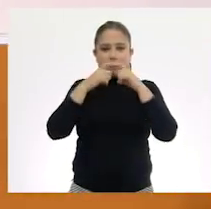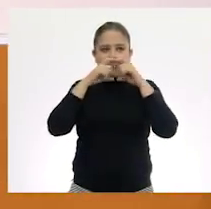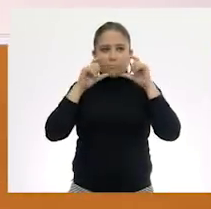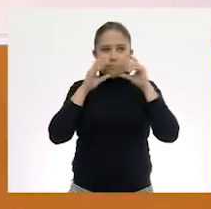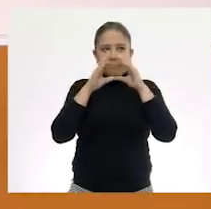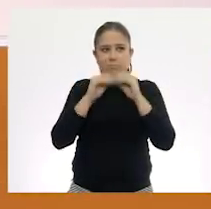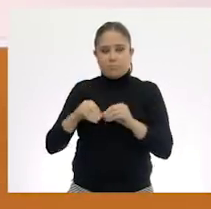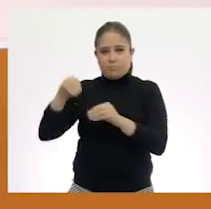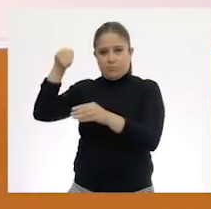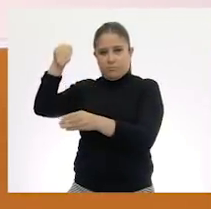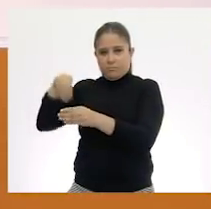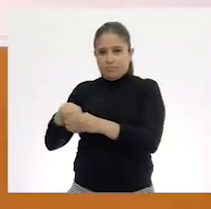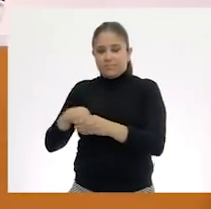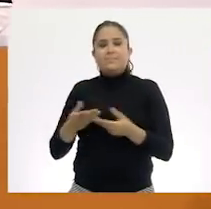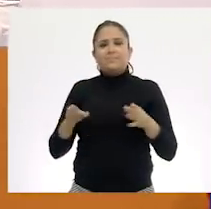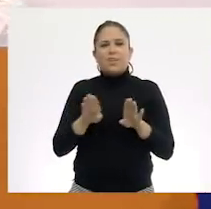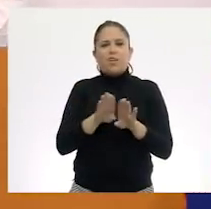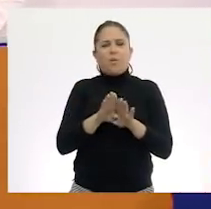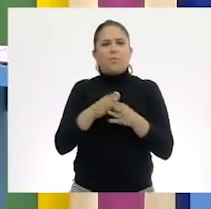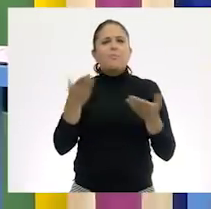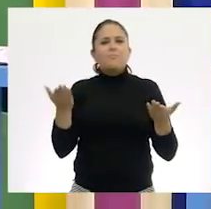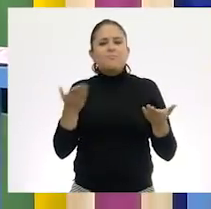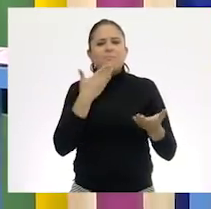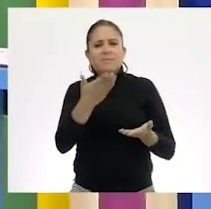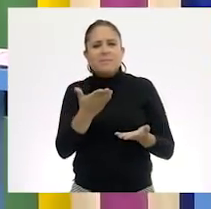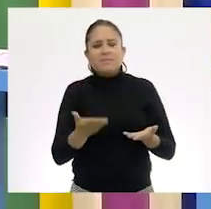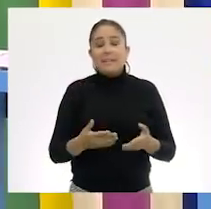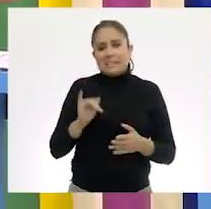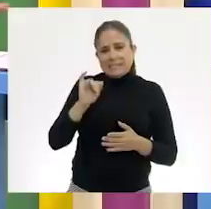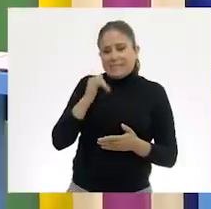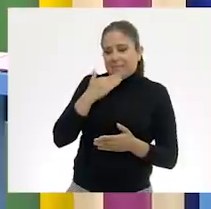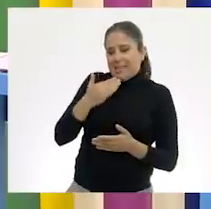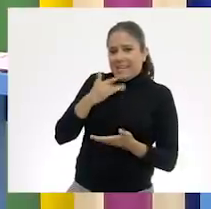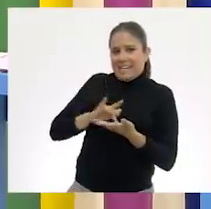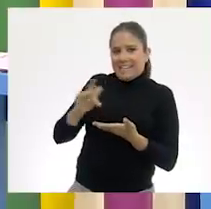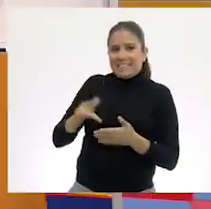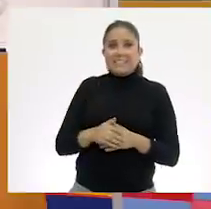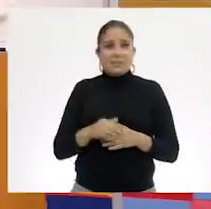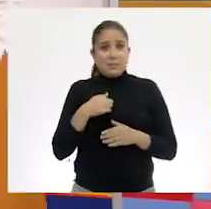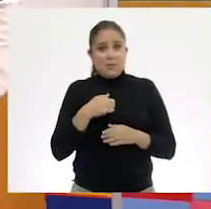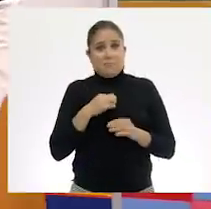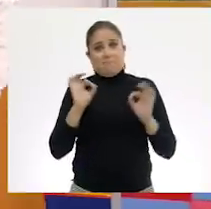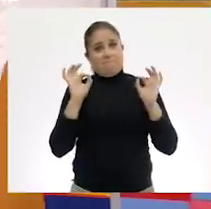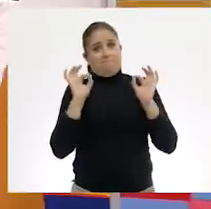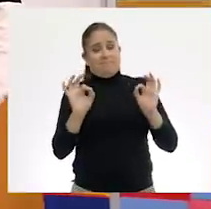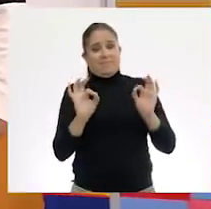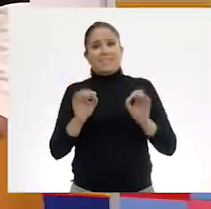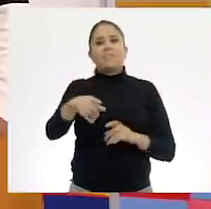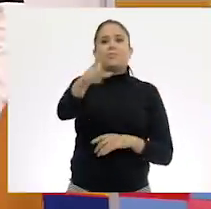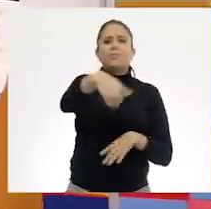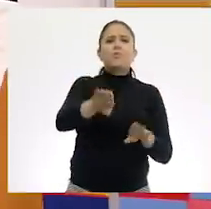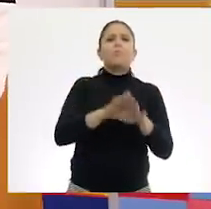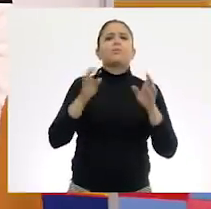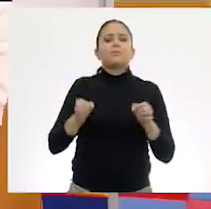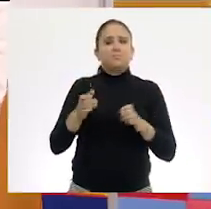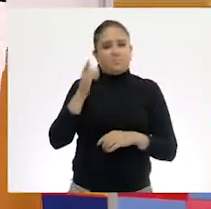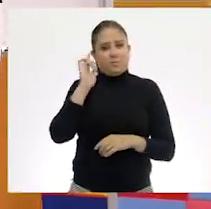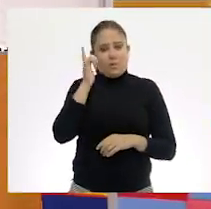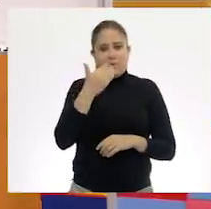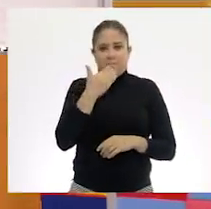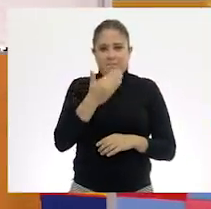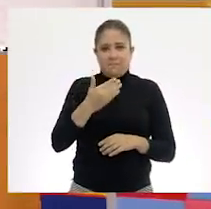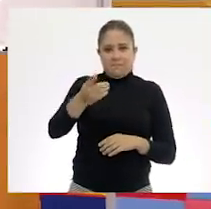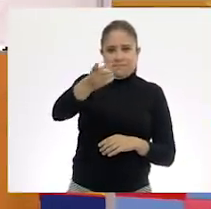supuesto. ¿Cómo te encuentras? Pues yo muy bien, muchas gracias. ¿Tú qué tal? Excelente. ¿Y ustedes qué tal? ¿Cómo se encuentran? Espero que muy, muy